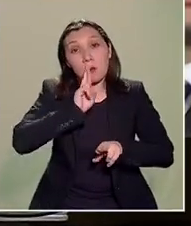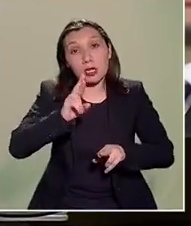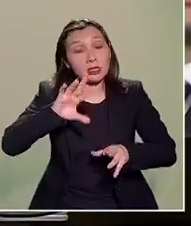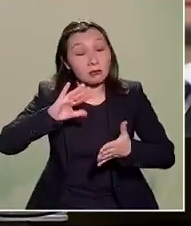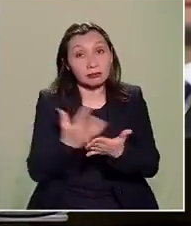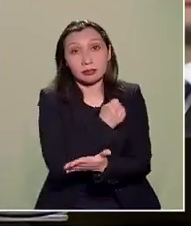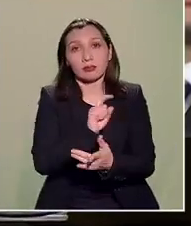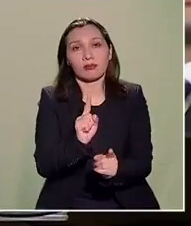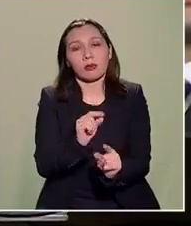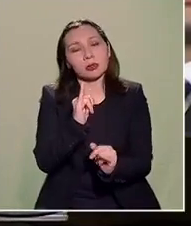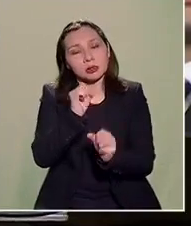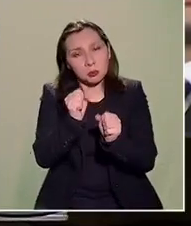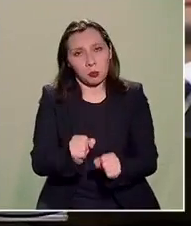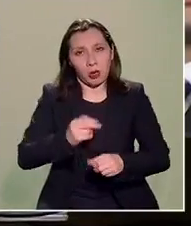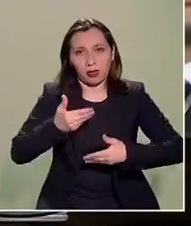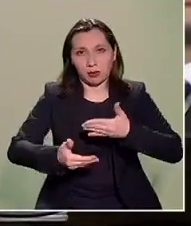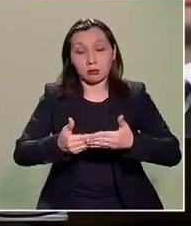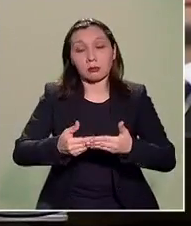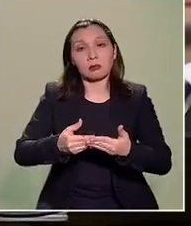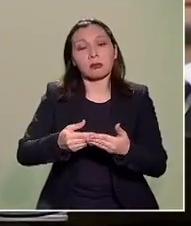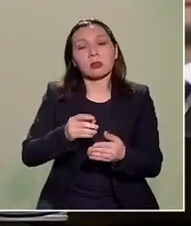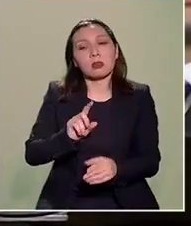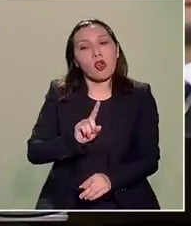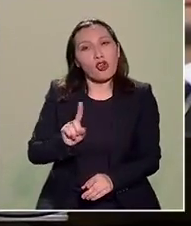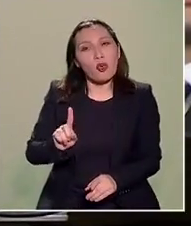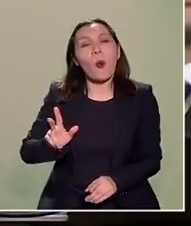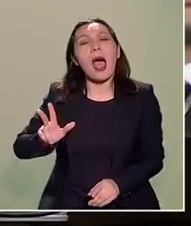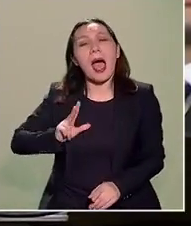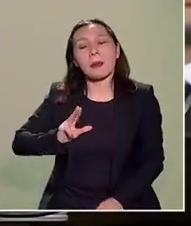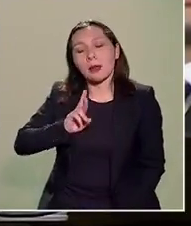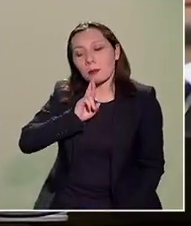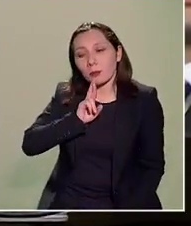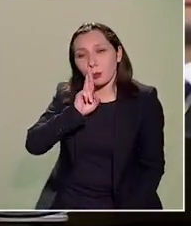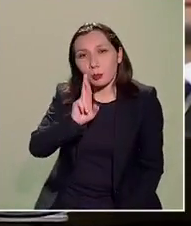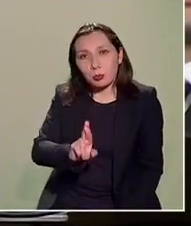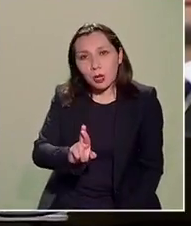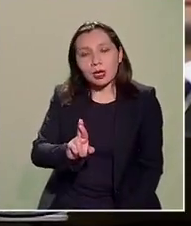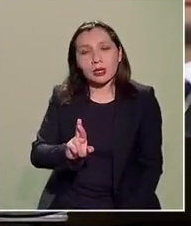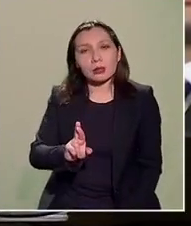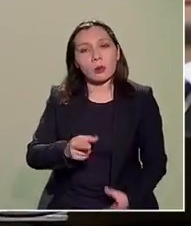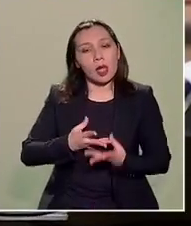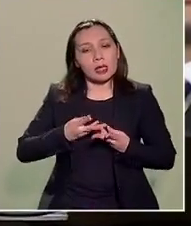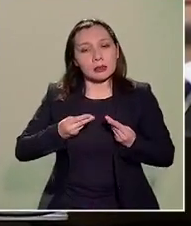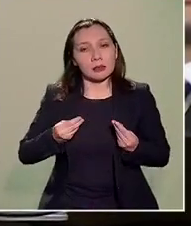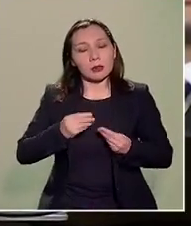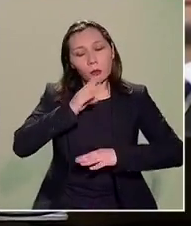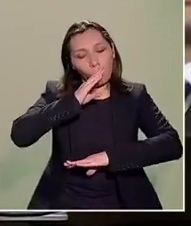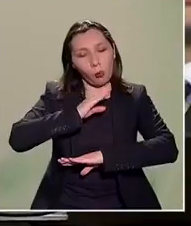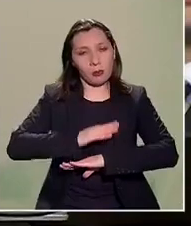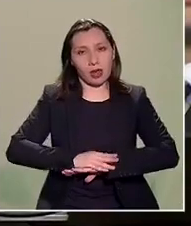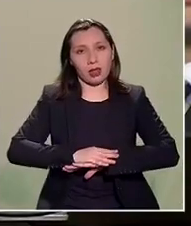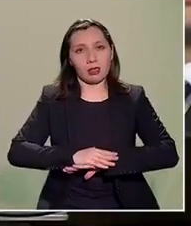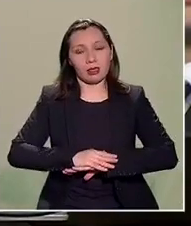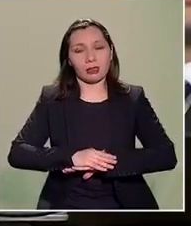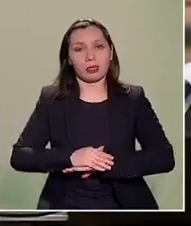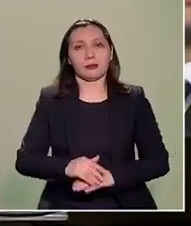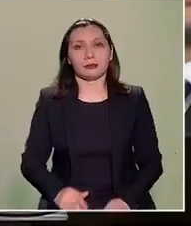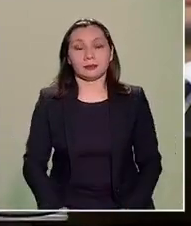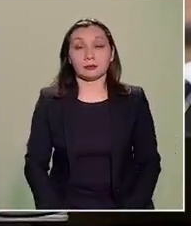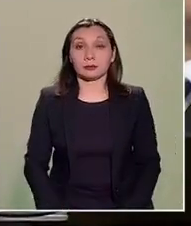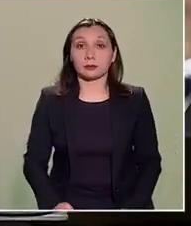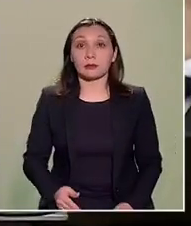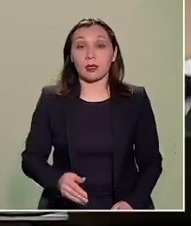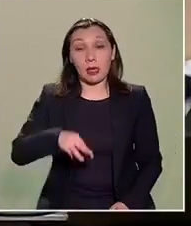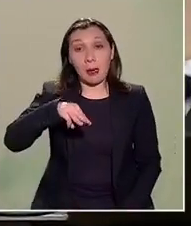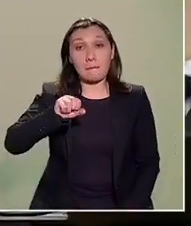pero sí se puede decir no con amabilidad y con un espíritu de humildad el